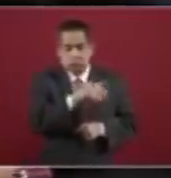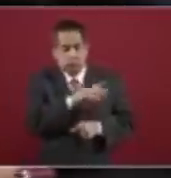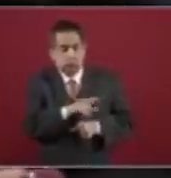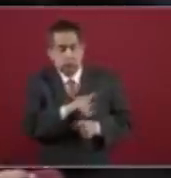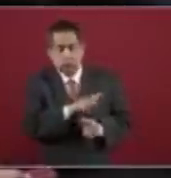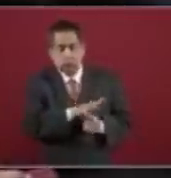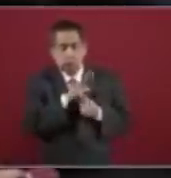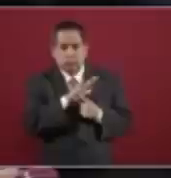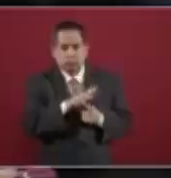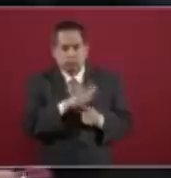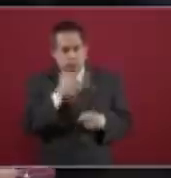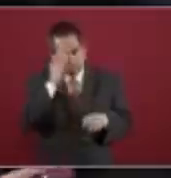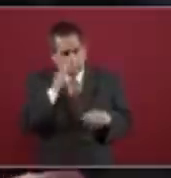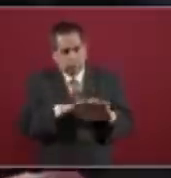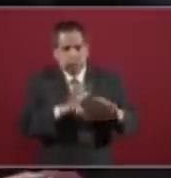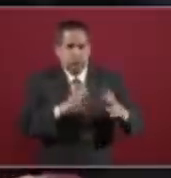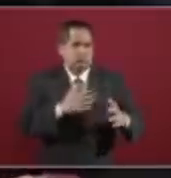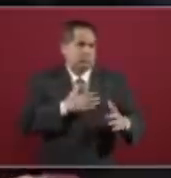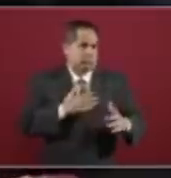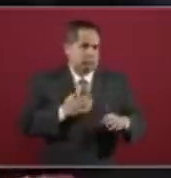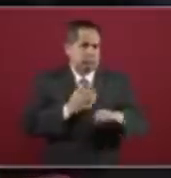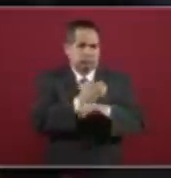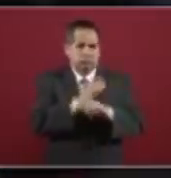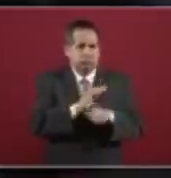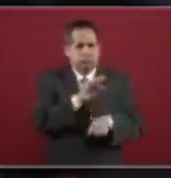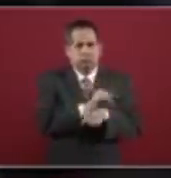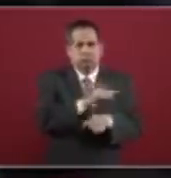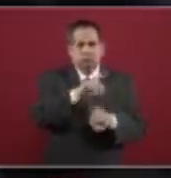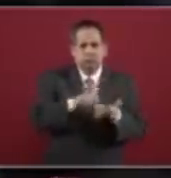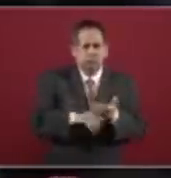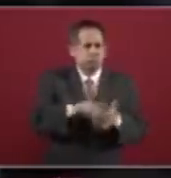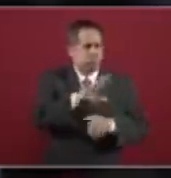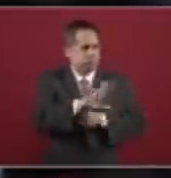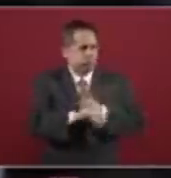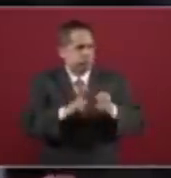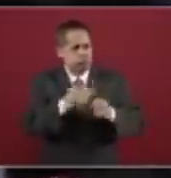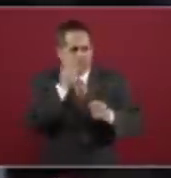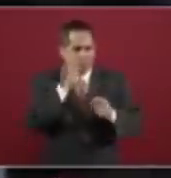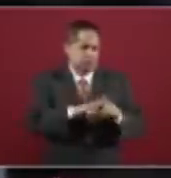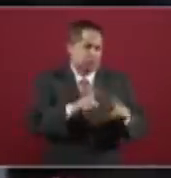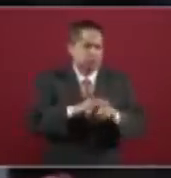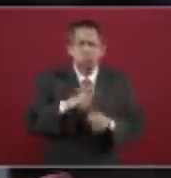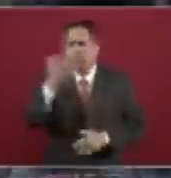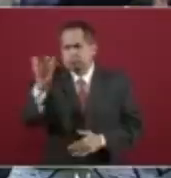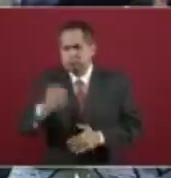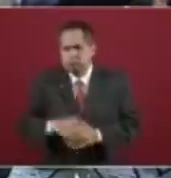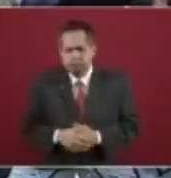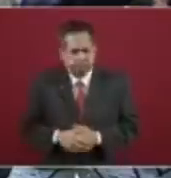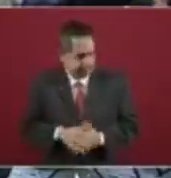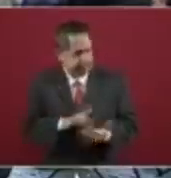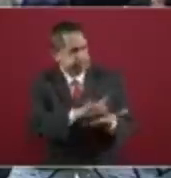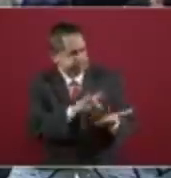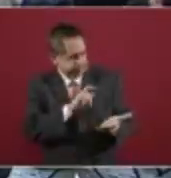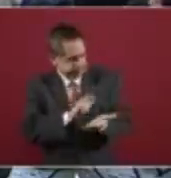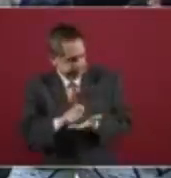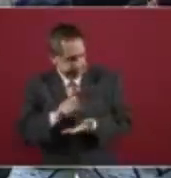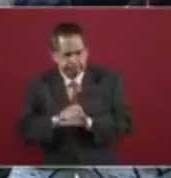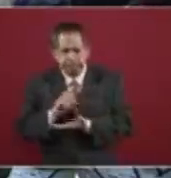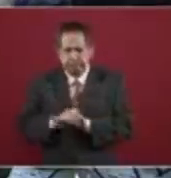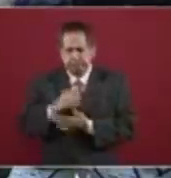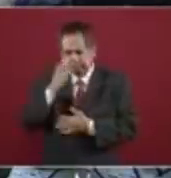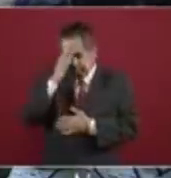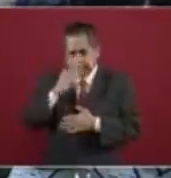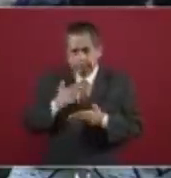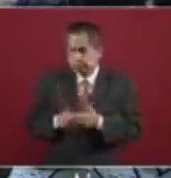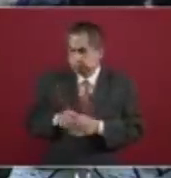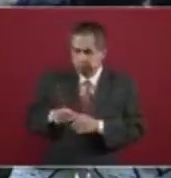imágenes icónicas de nuestro estado. Es donde protegemos la fauna y la flora de nuestro desierto, ¿no? Tomamos nota y desde ahora